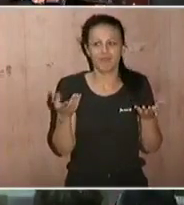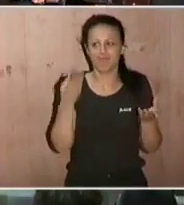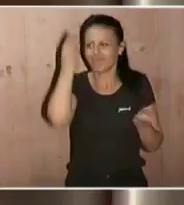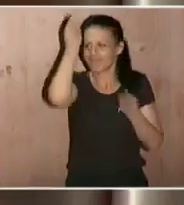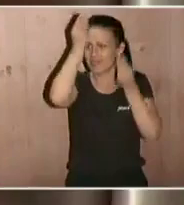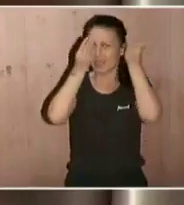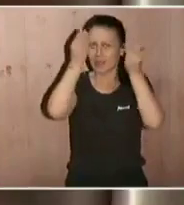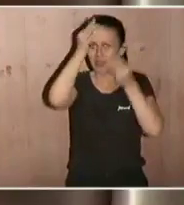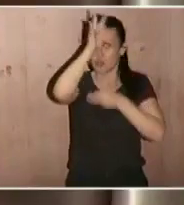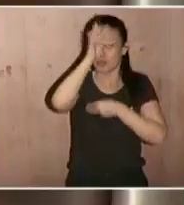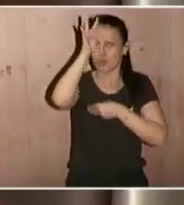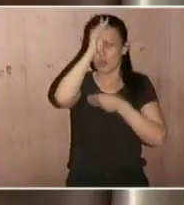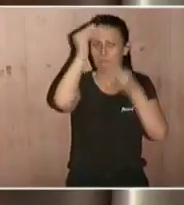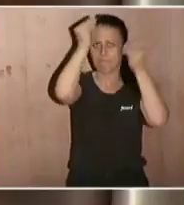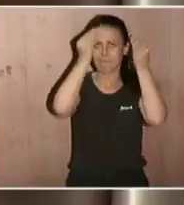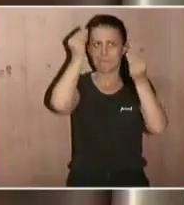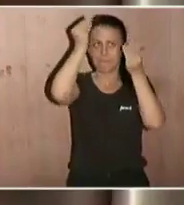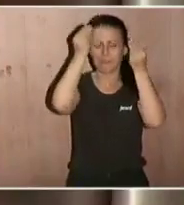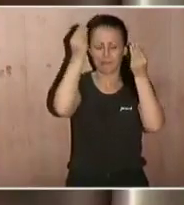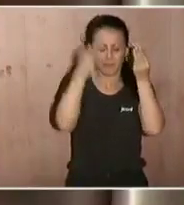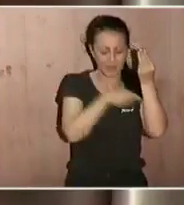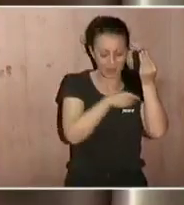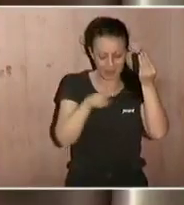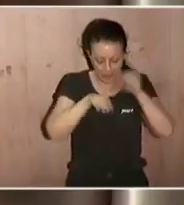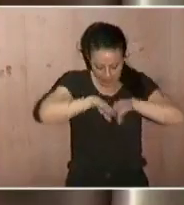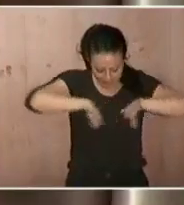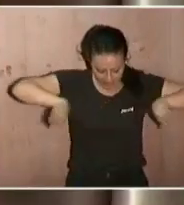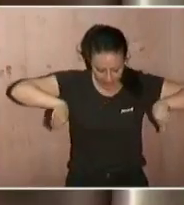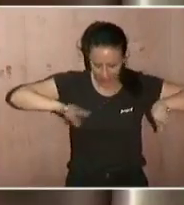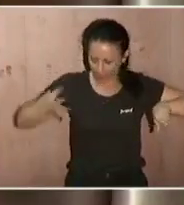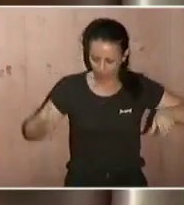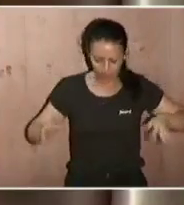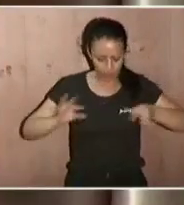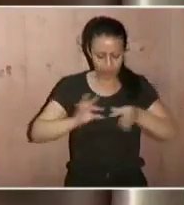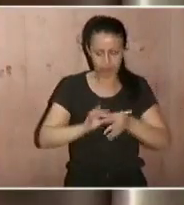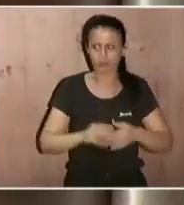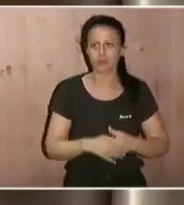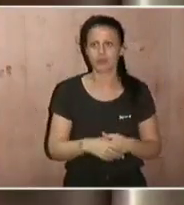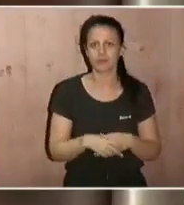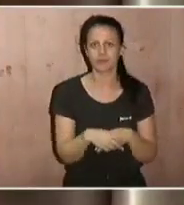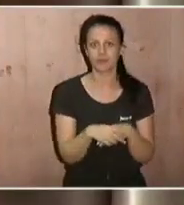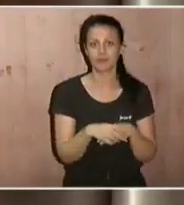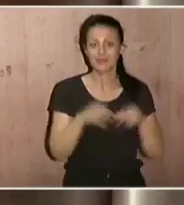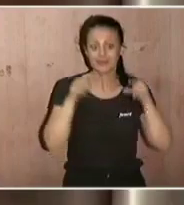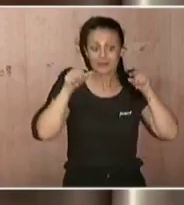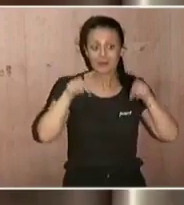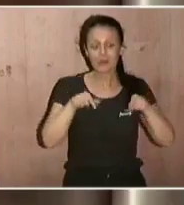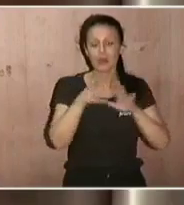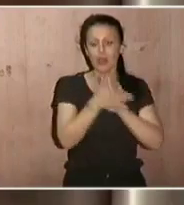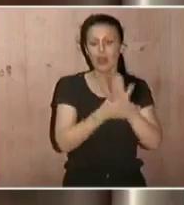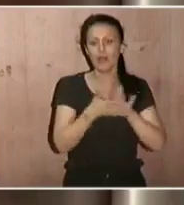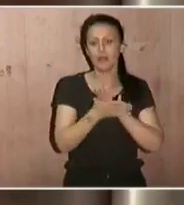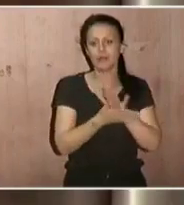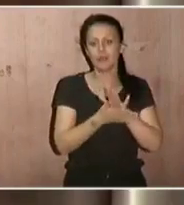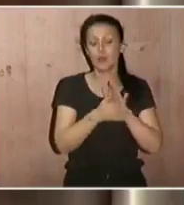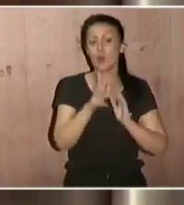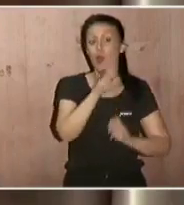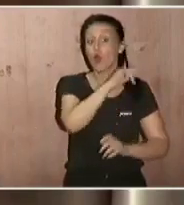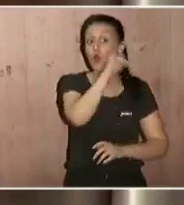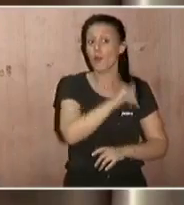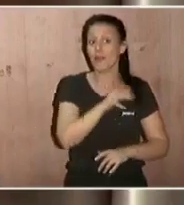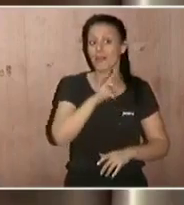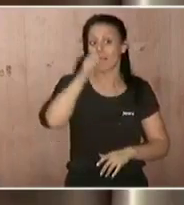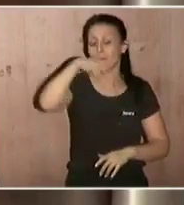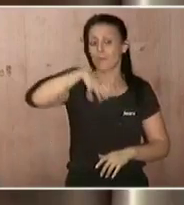planteamientos teóricos que las separan. En esa línea, he de destacar cómo López Ramón